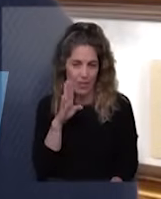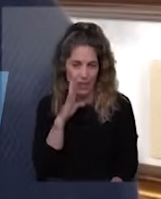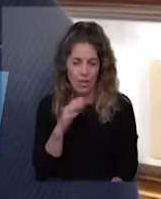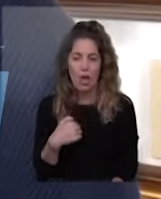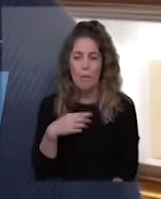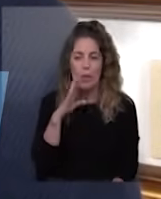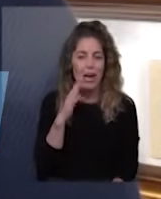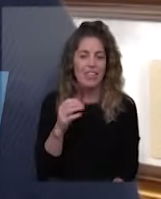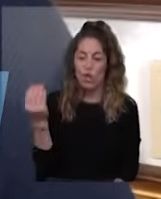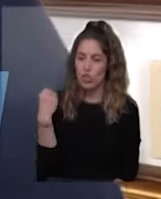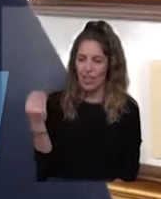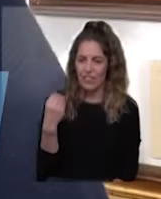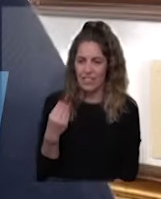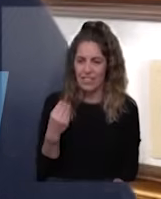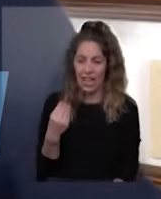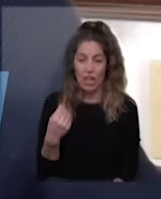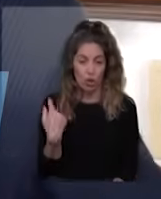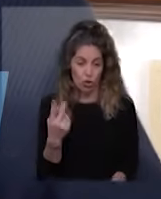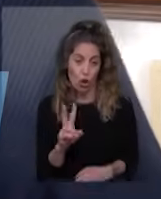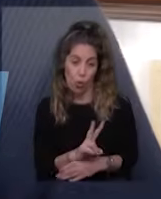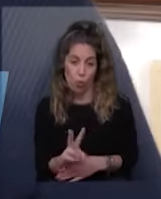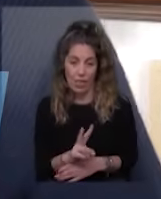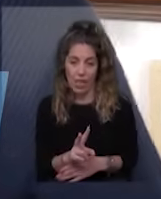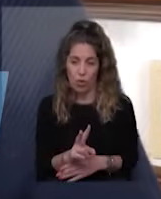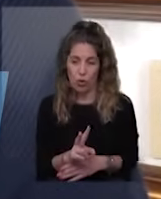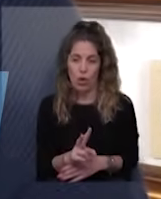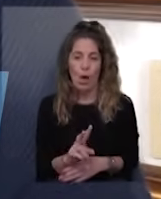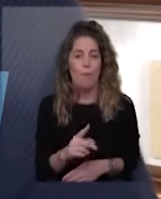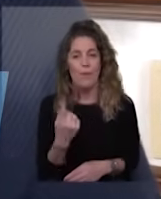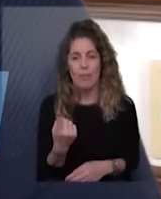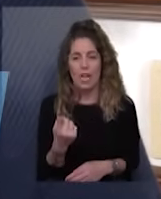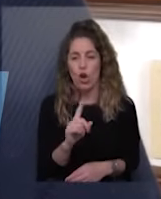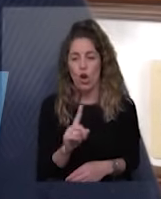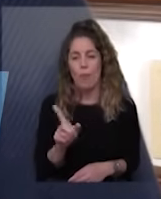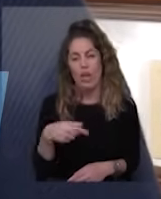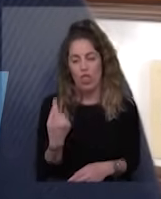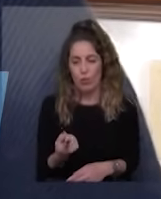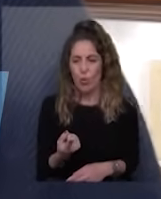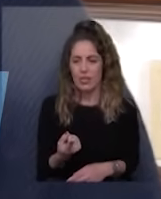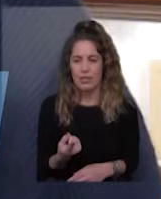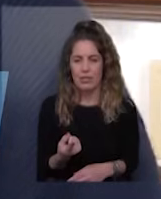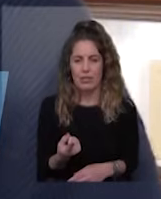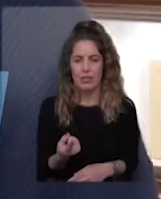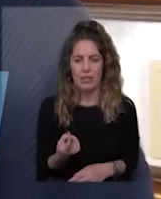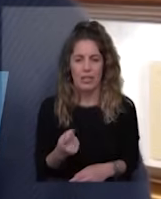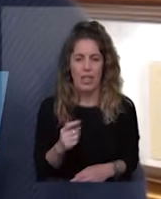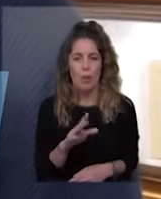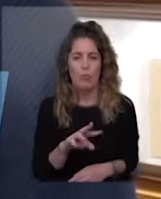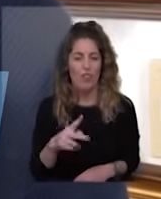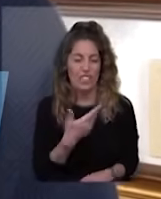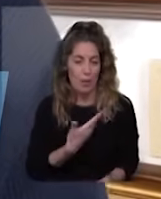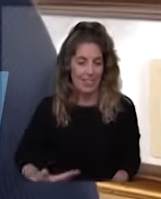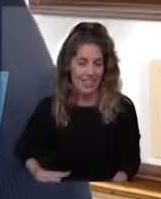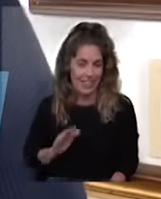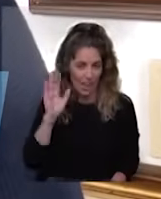madre nos avisa y tomando las precauciones Porque primero no pero después Este el propio vicepresidente de la